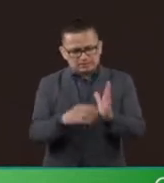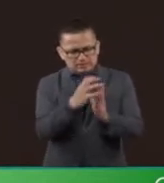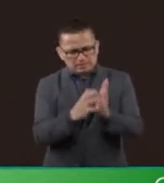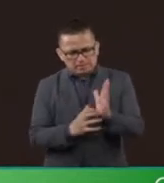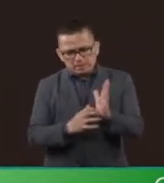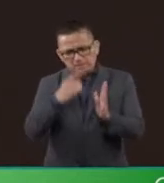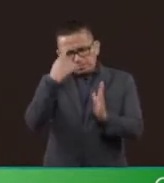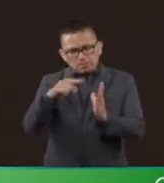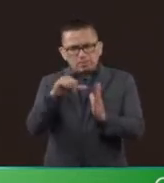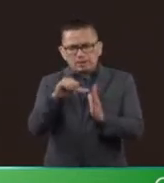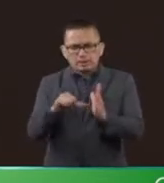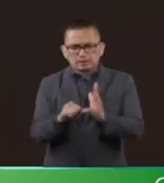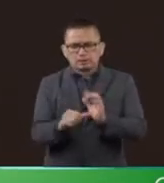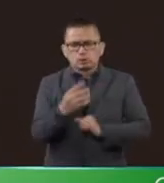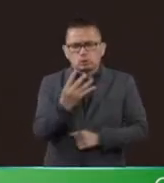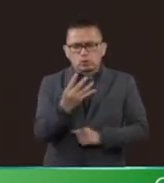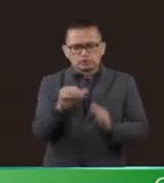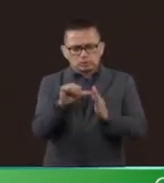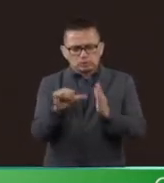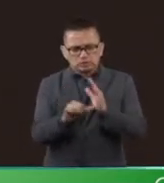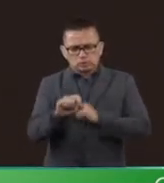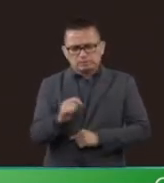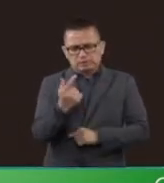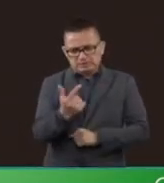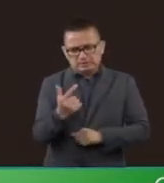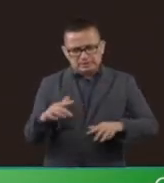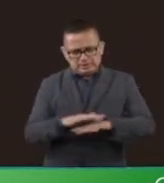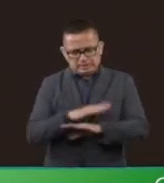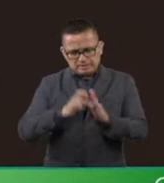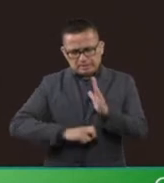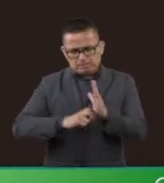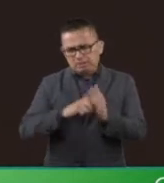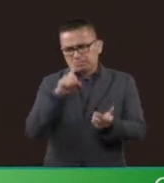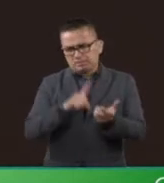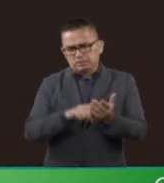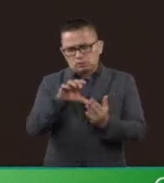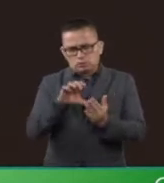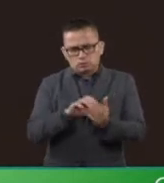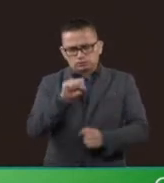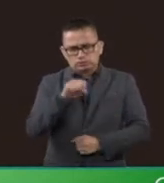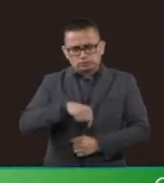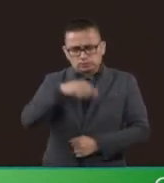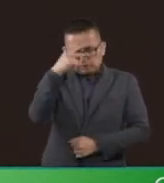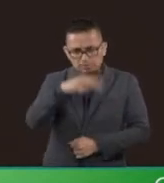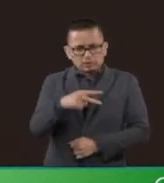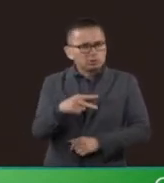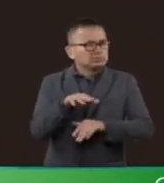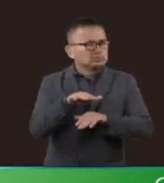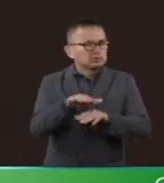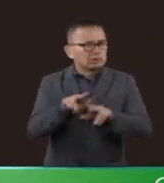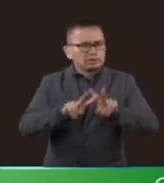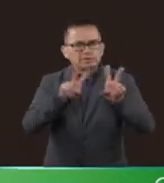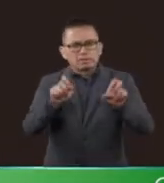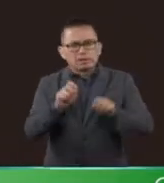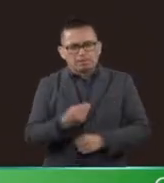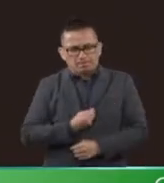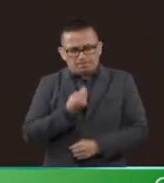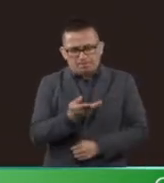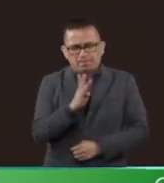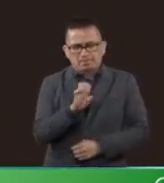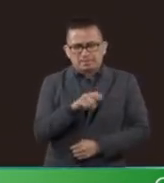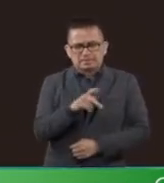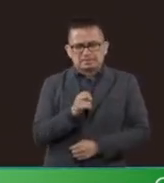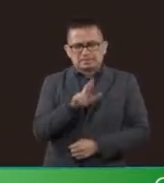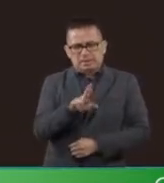4 y 27 de la Constitución Política de los Estados Unidos Mexicanos en materia de bienestar. Relativo